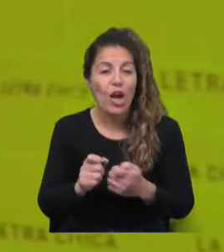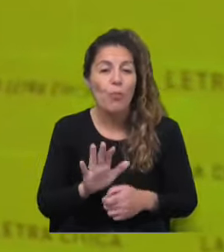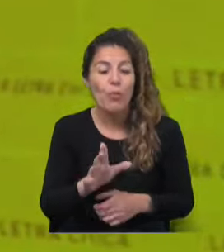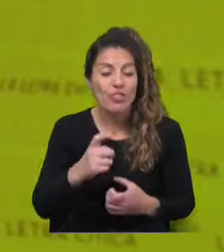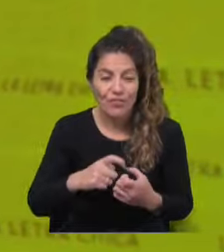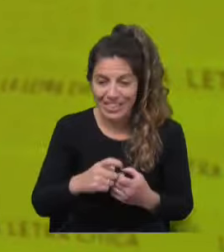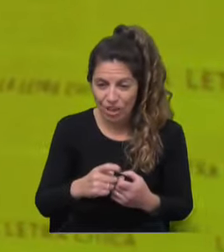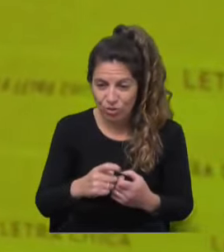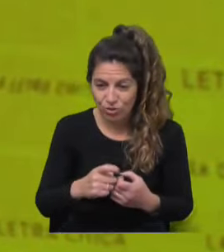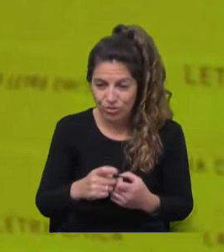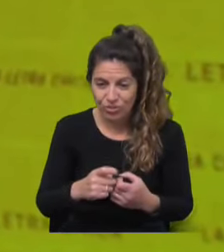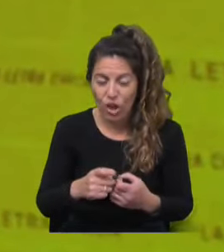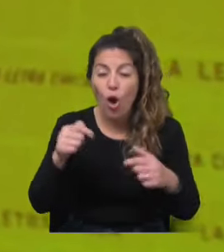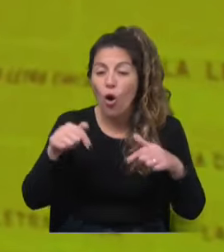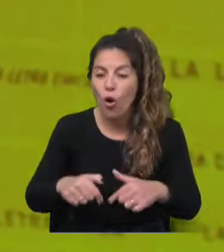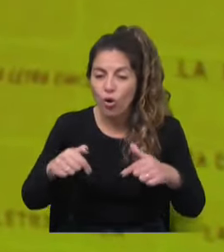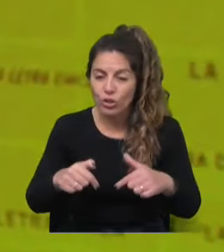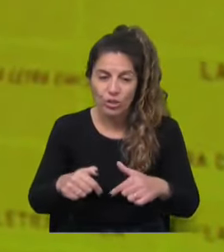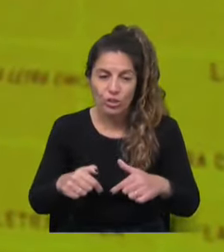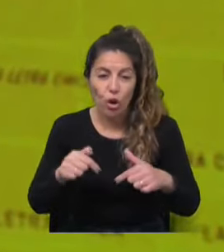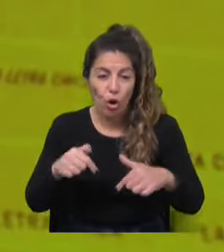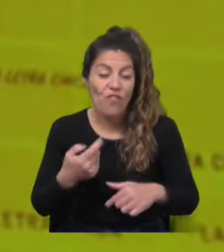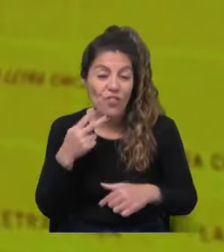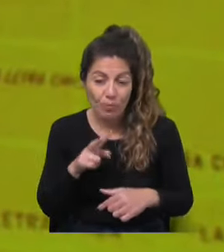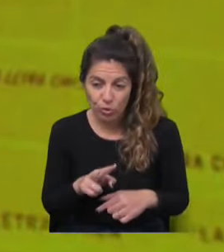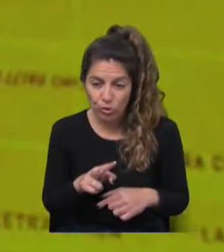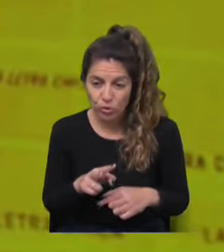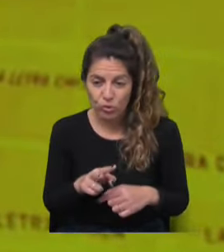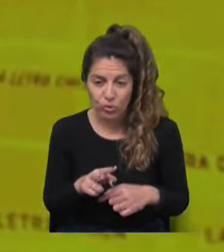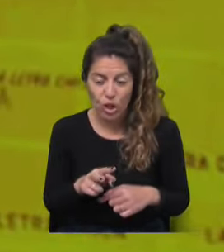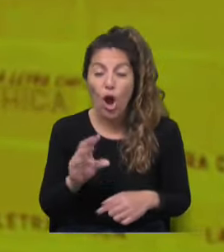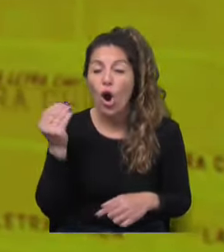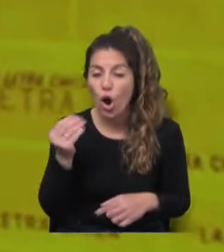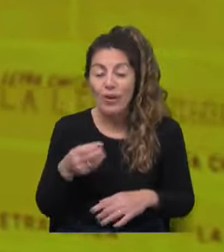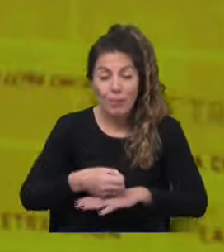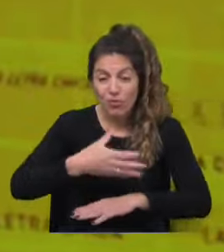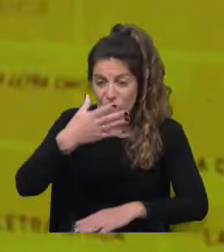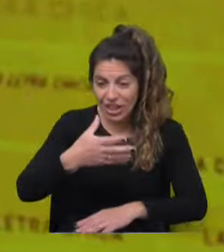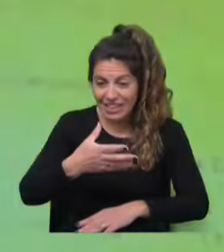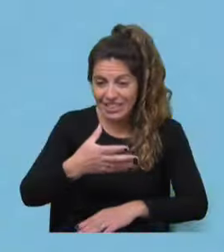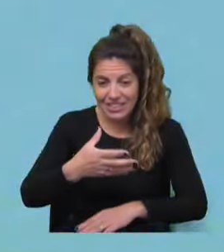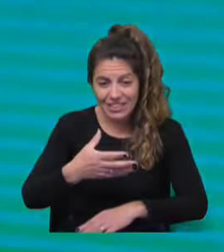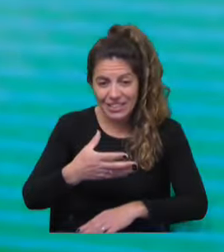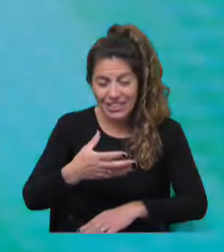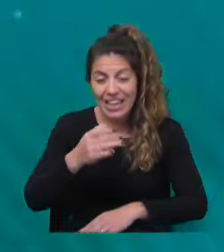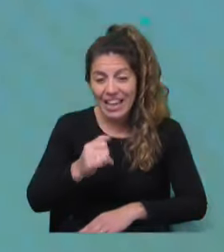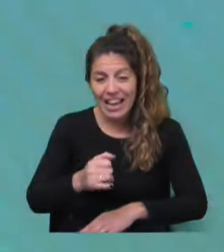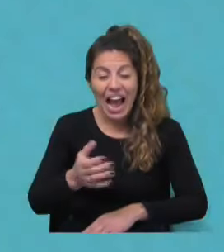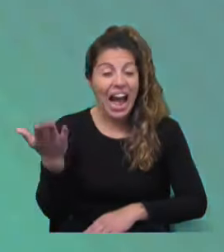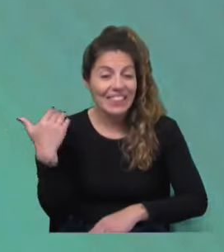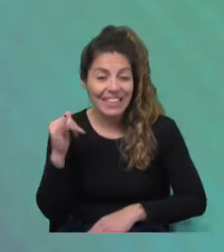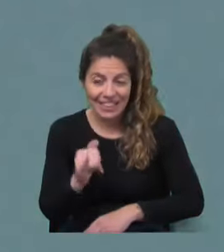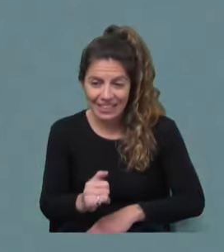afiliados. Y hoy vemos que los jóvenes profesionales que antes